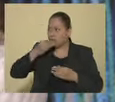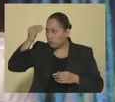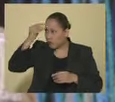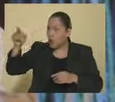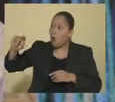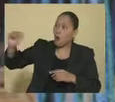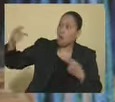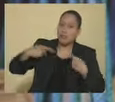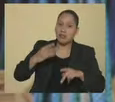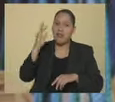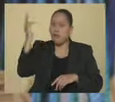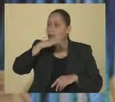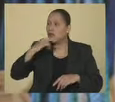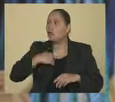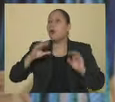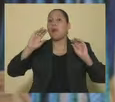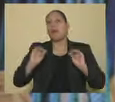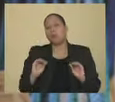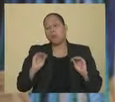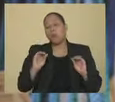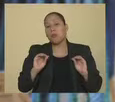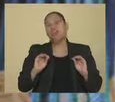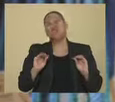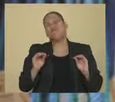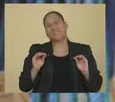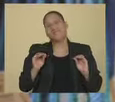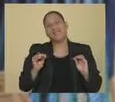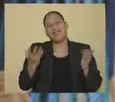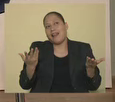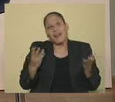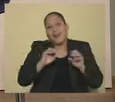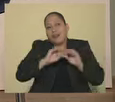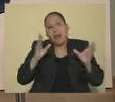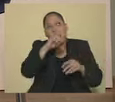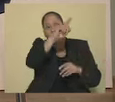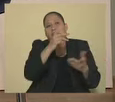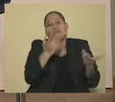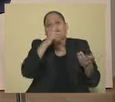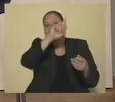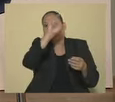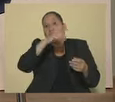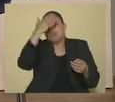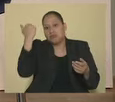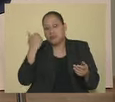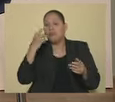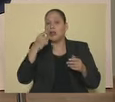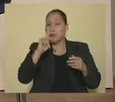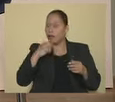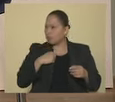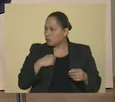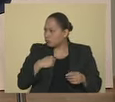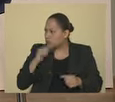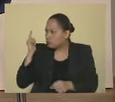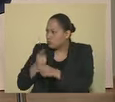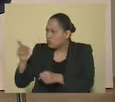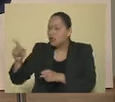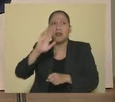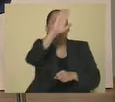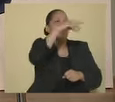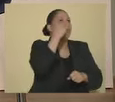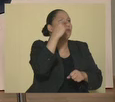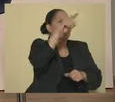testigos falsos, y yo me quedo conforme, evidentemente no va a pasar nada. Pero si yo acciono a la